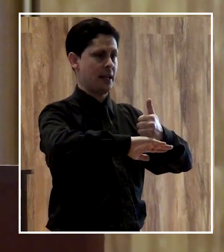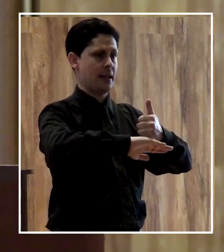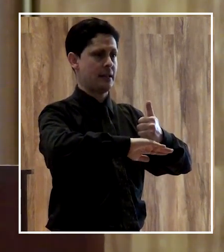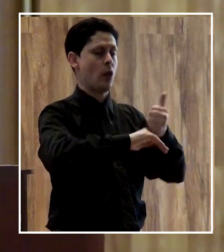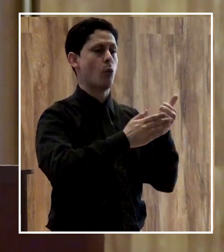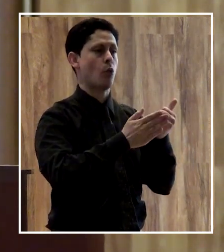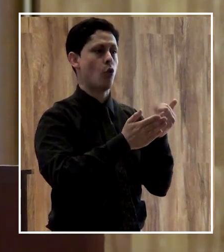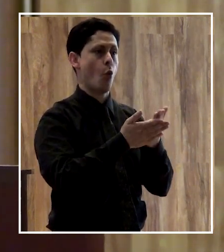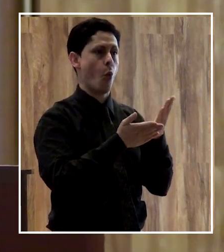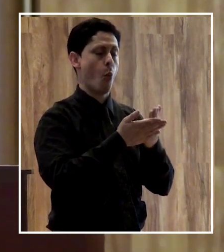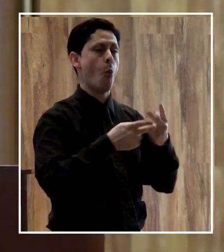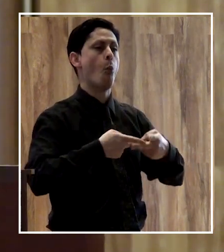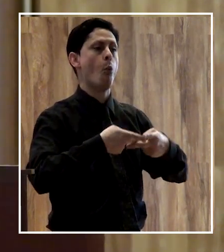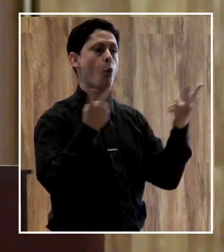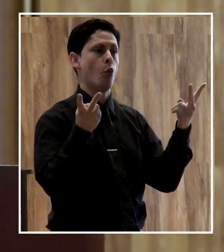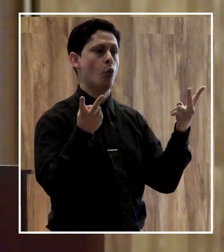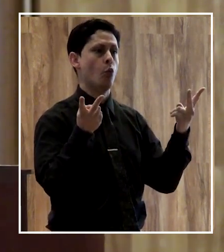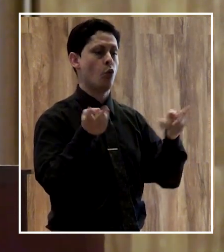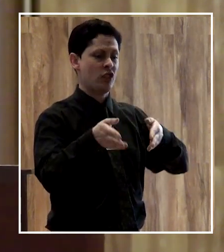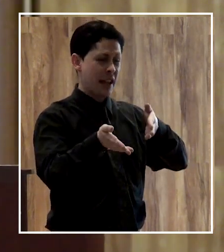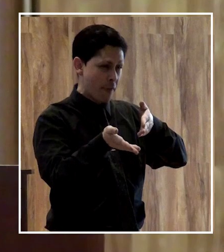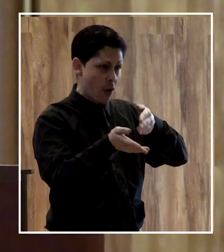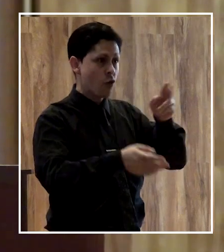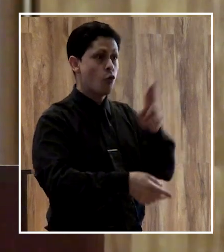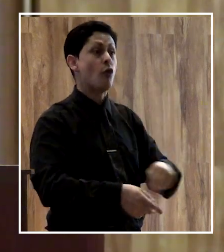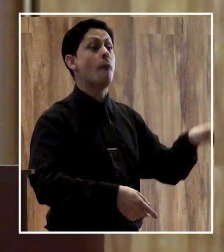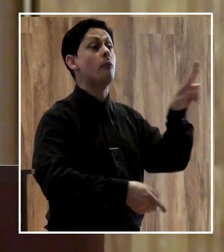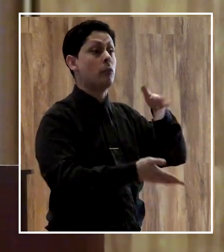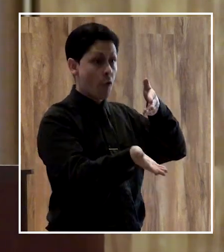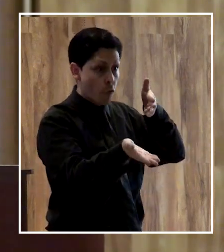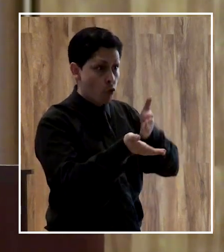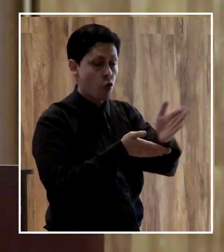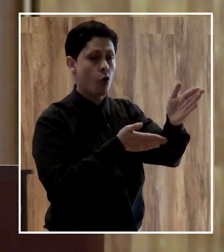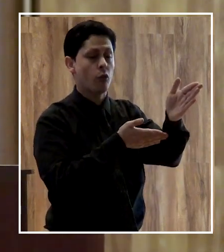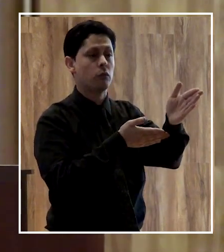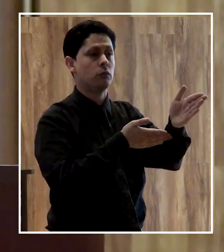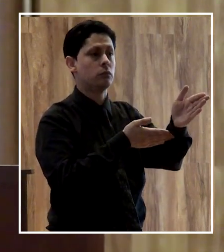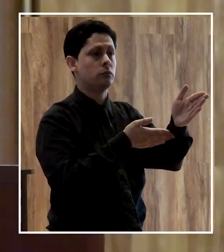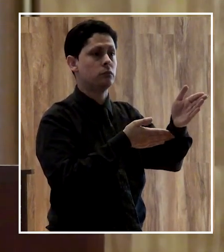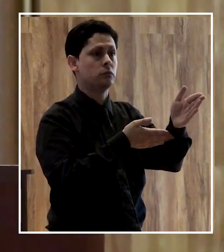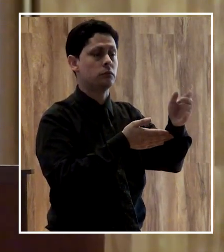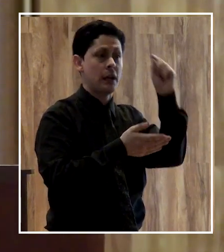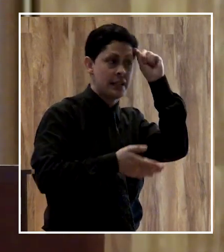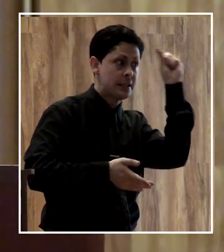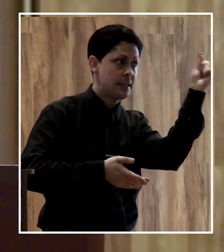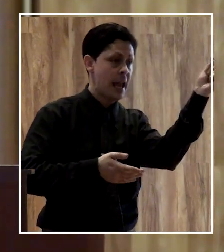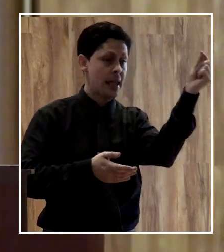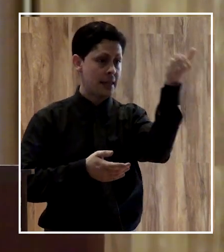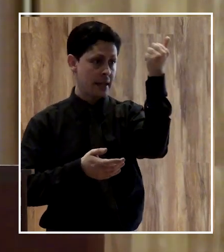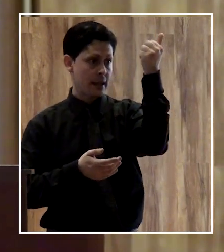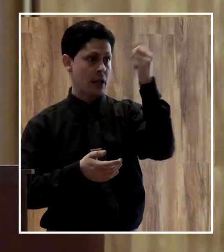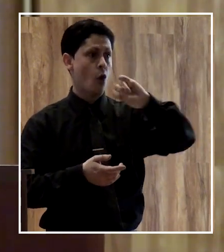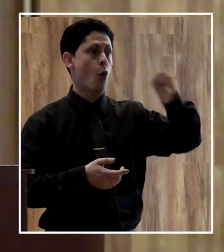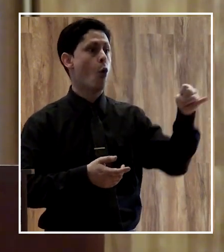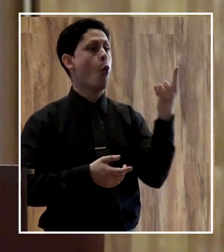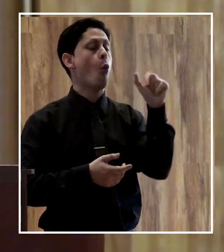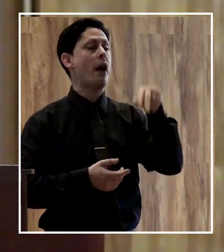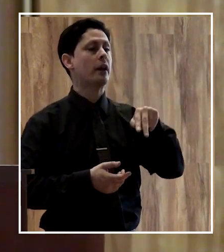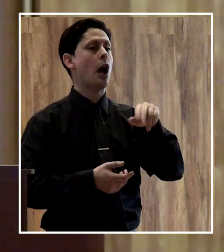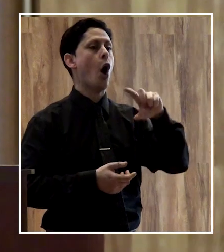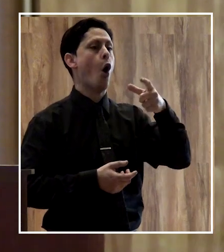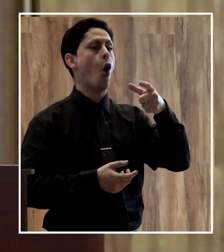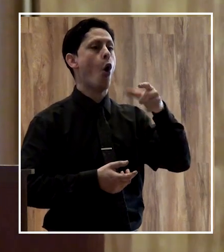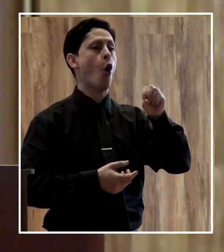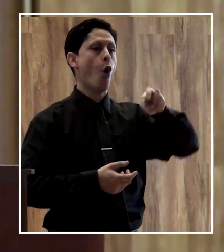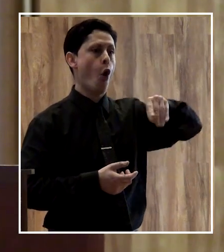Educación Pública que se había fundado o refundado algunos años antes por iniciativa de Juan